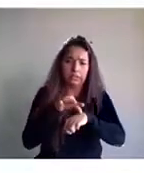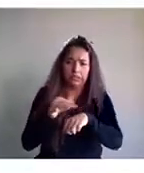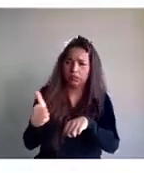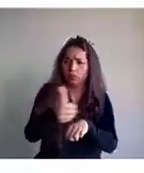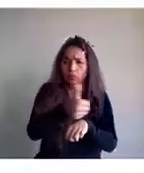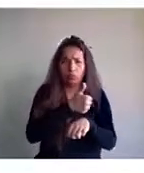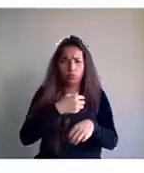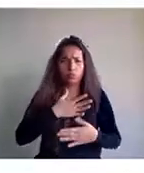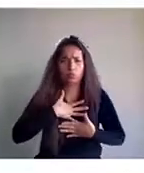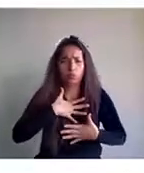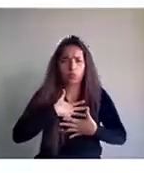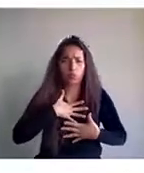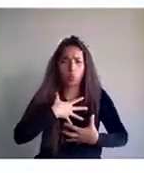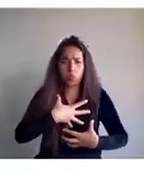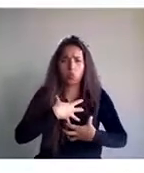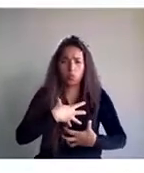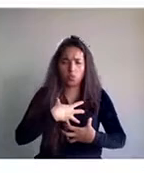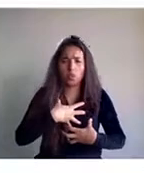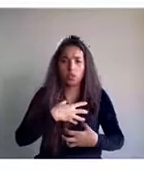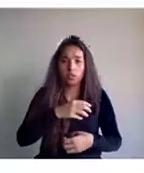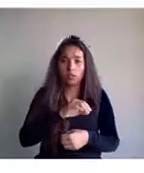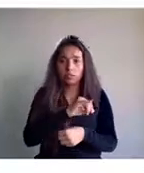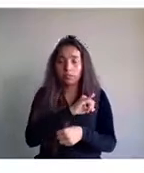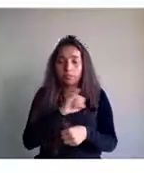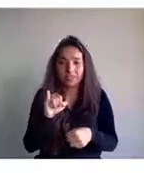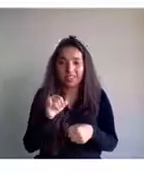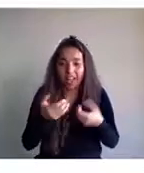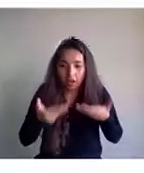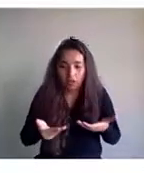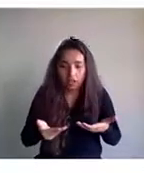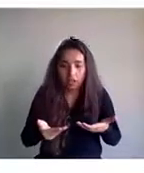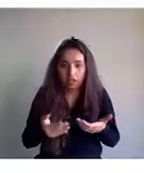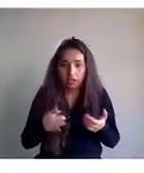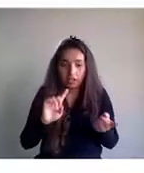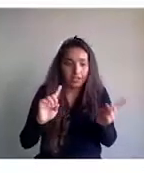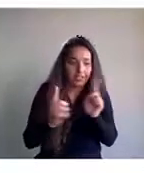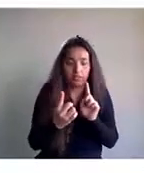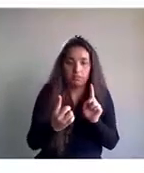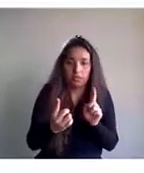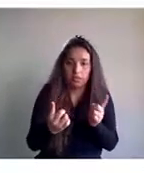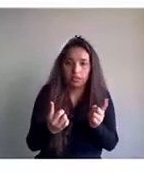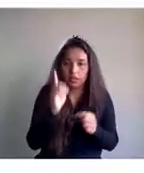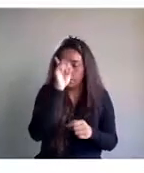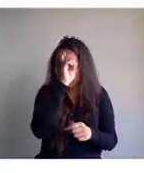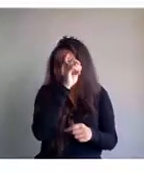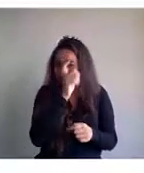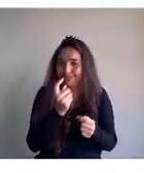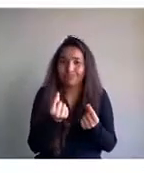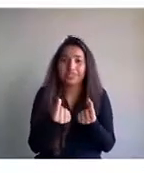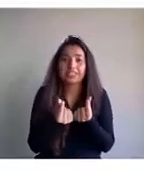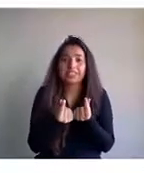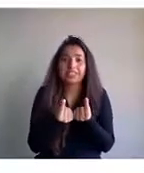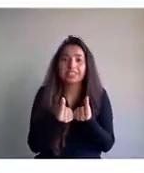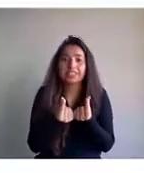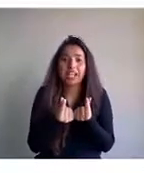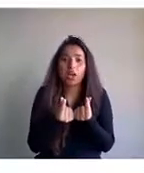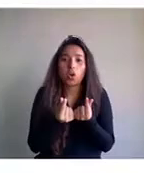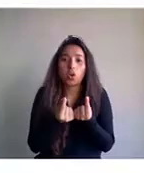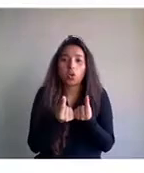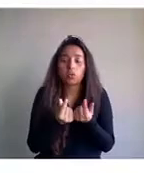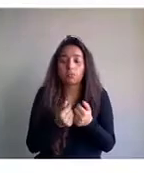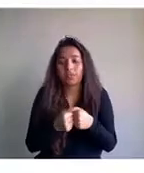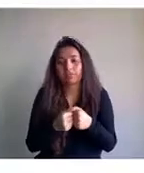una gran crisis social por las implicaciones que tiene en el aumento de la pobreza de la vecindad de la inequidad